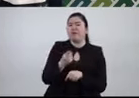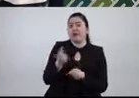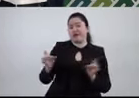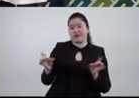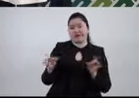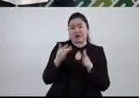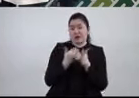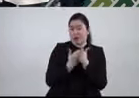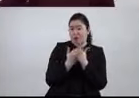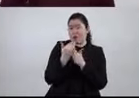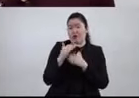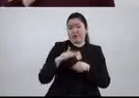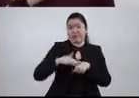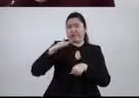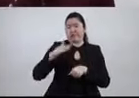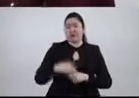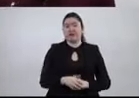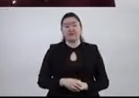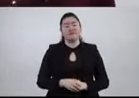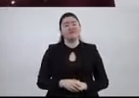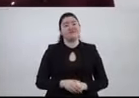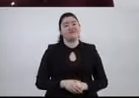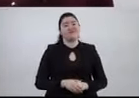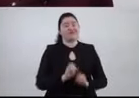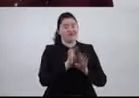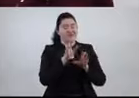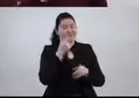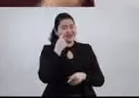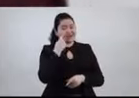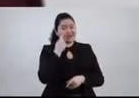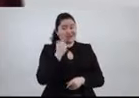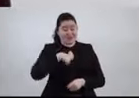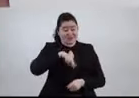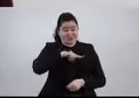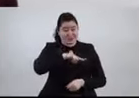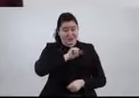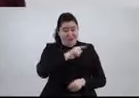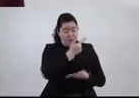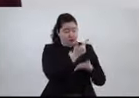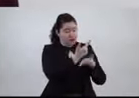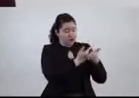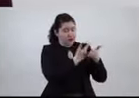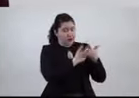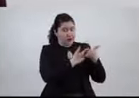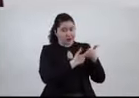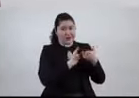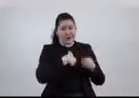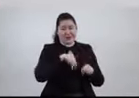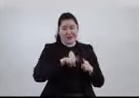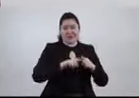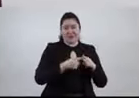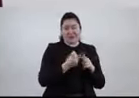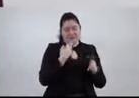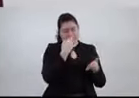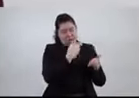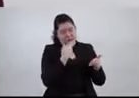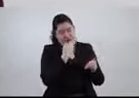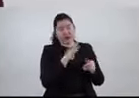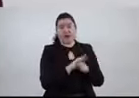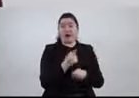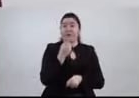amplio? Claro, mira, desde que iniciamos el proceso de validación del padrón de vacunación, que fue el 1 de mayo,